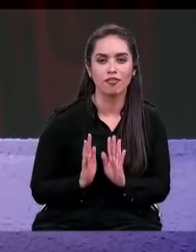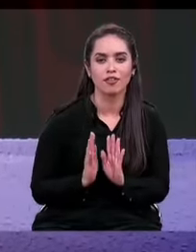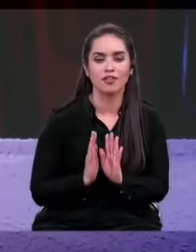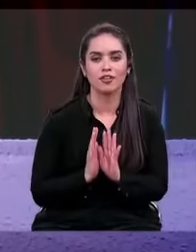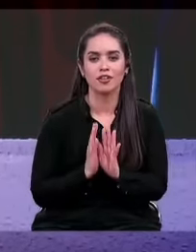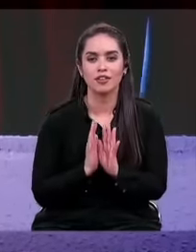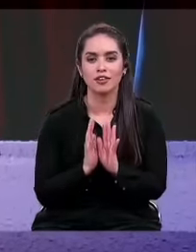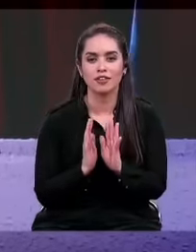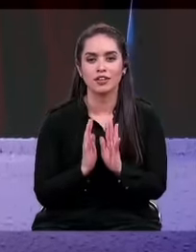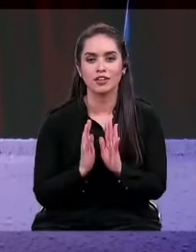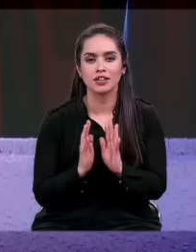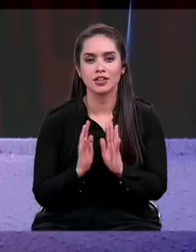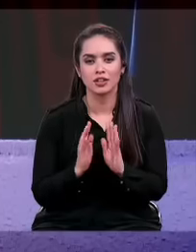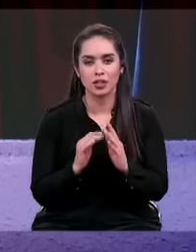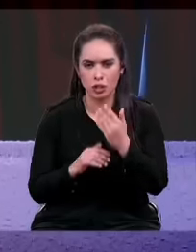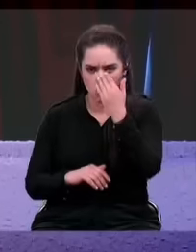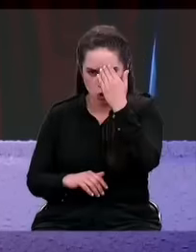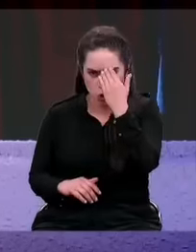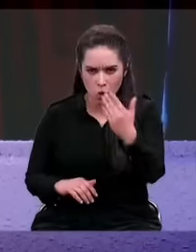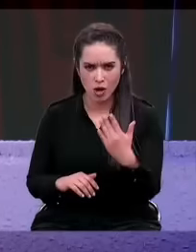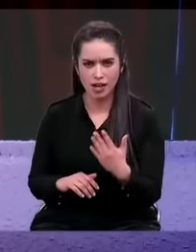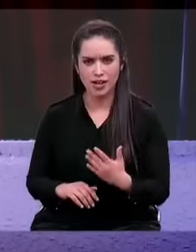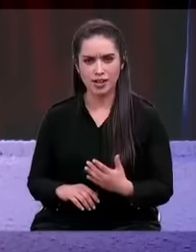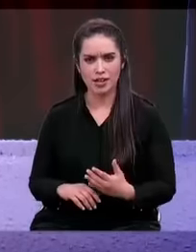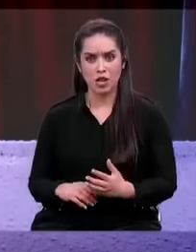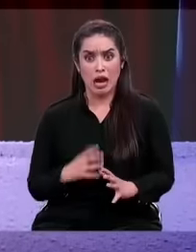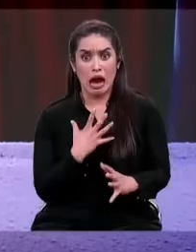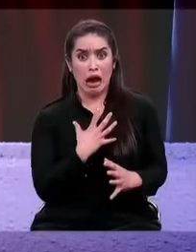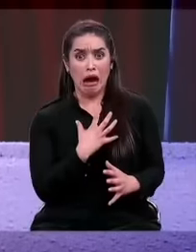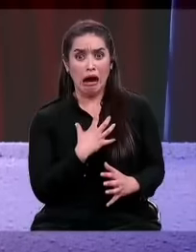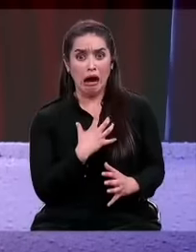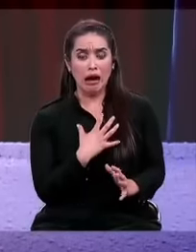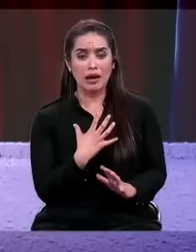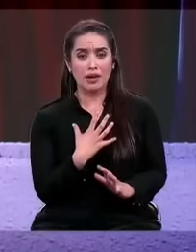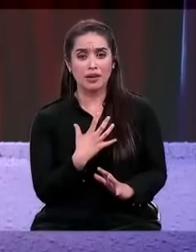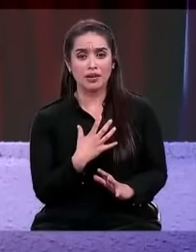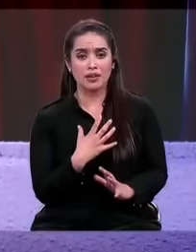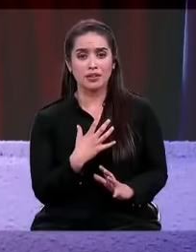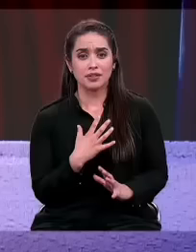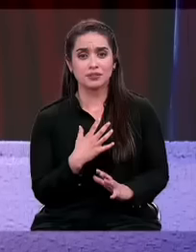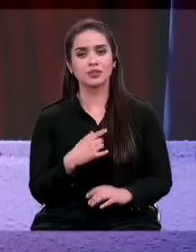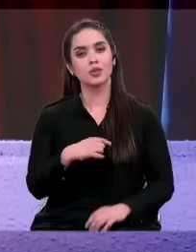¿Sí? ¡Hola! ¡Oh! ¿Cómo te llamas?